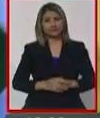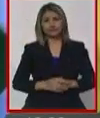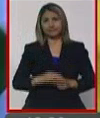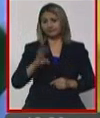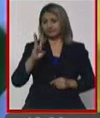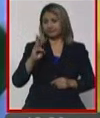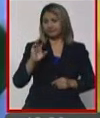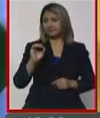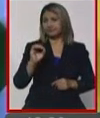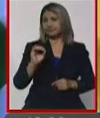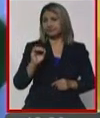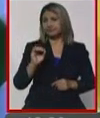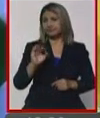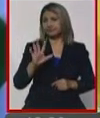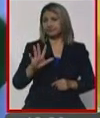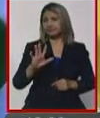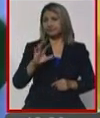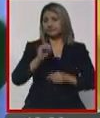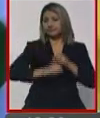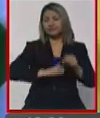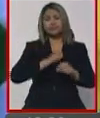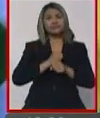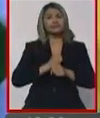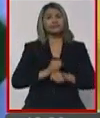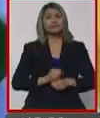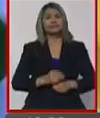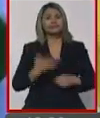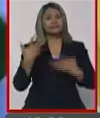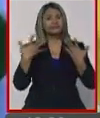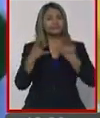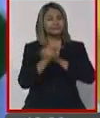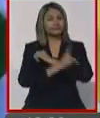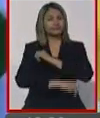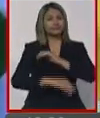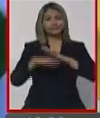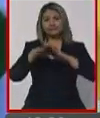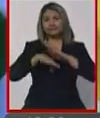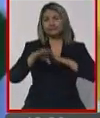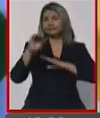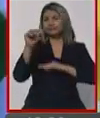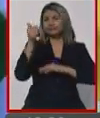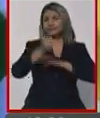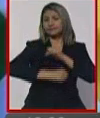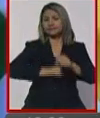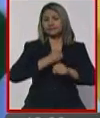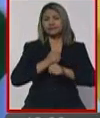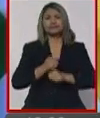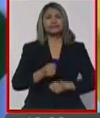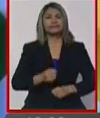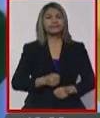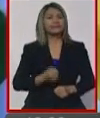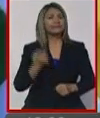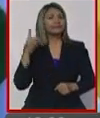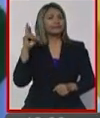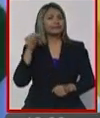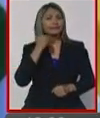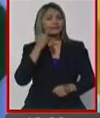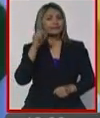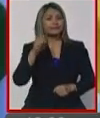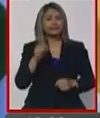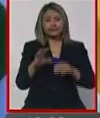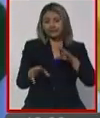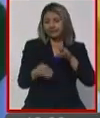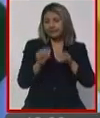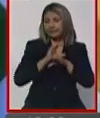de 65 años de edad con pena igual o menor a 10 años sin que sea necesario